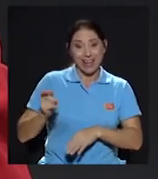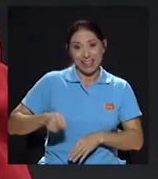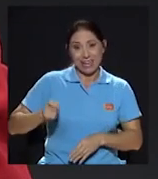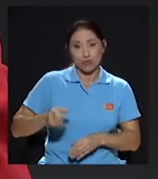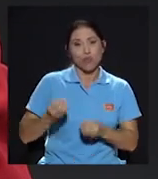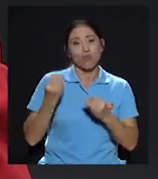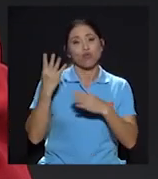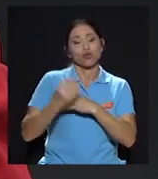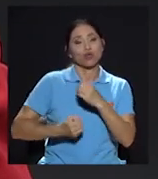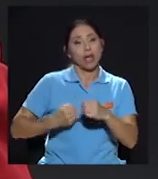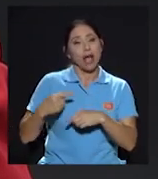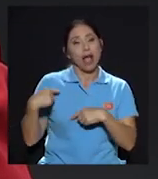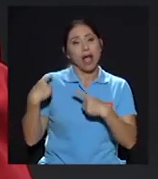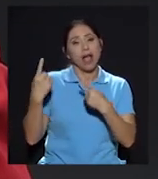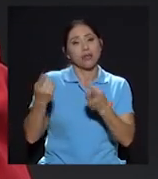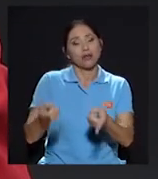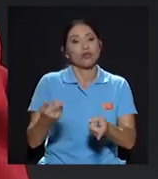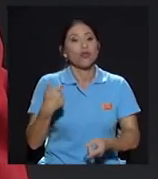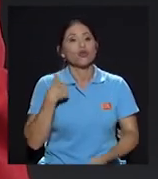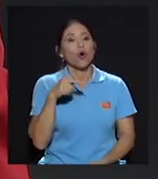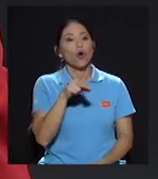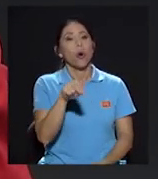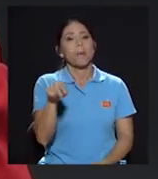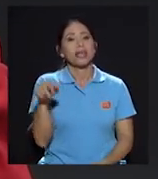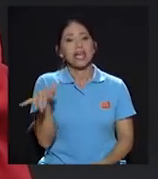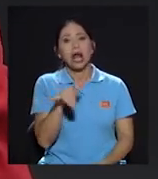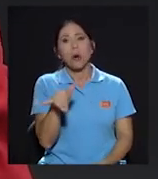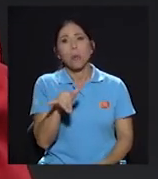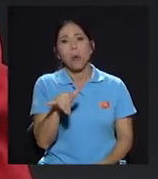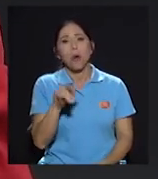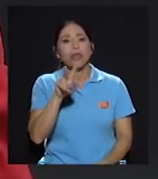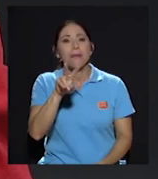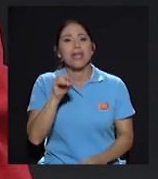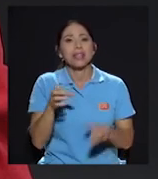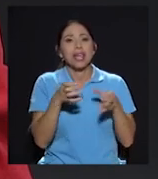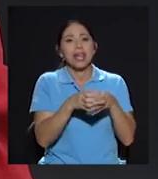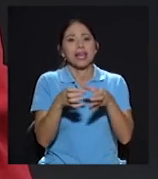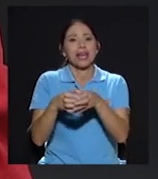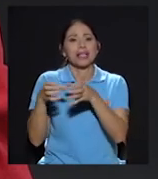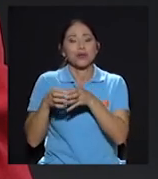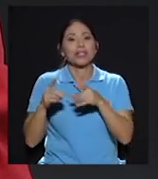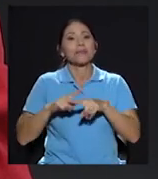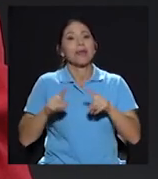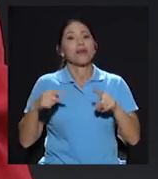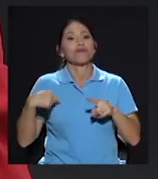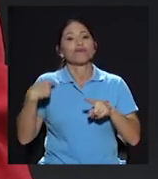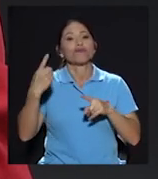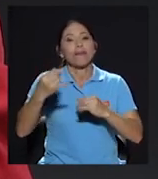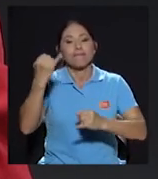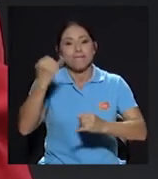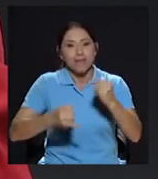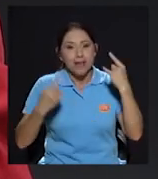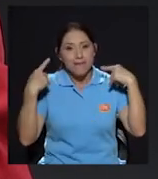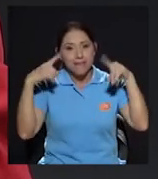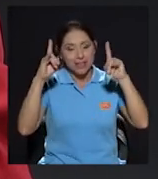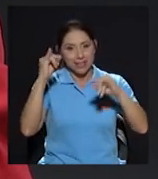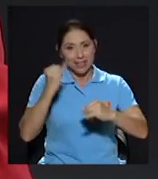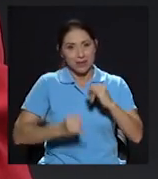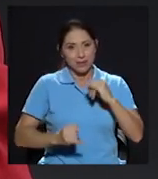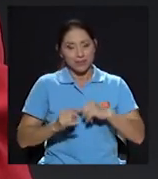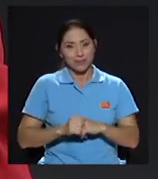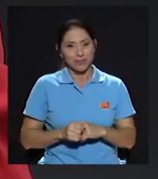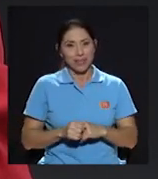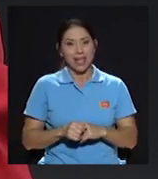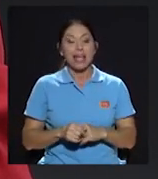de compañera como de 20 generaciones posiblemente pero finalmente concluir la carrera y realmente el